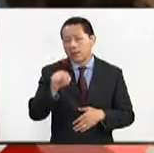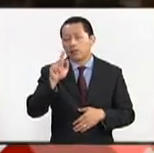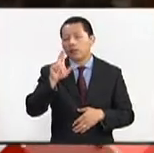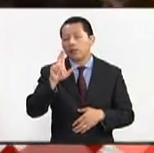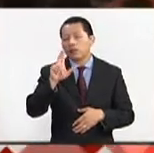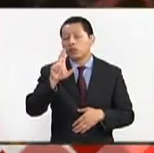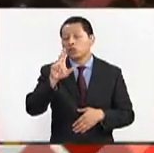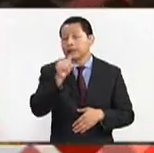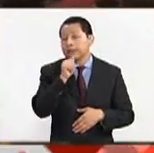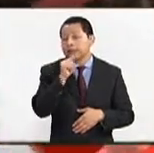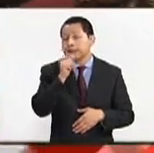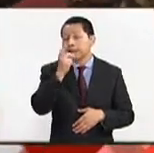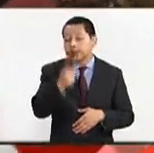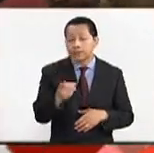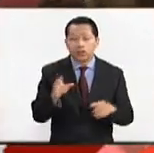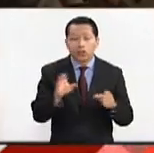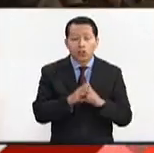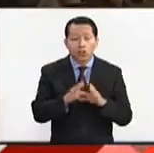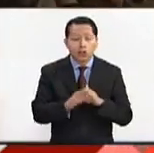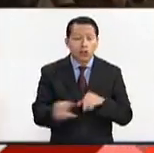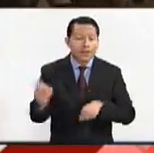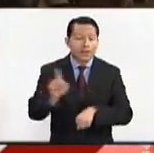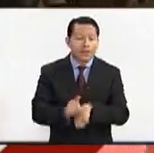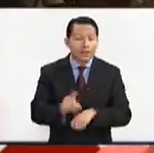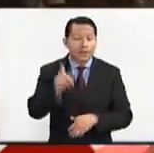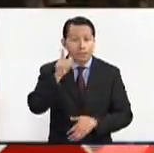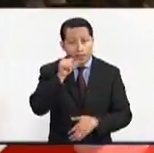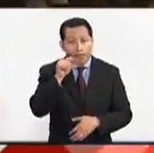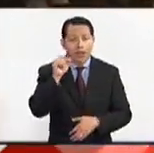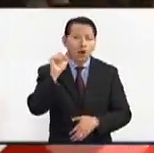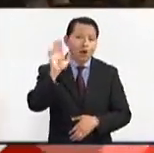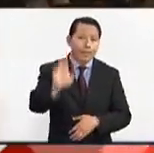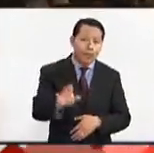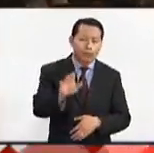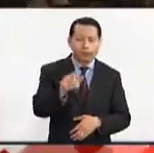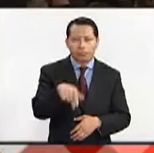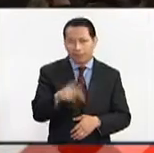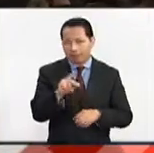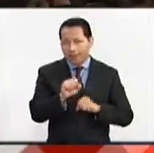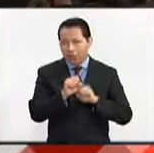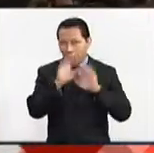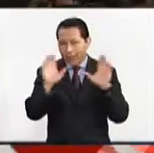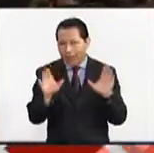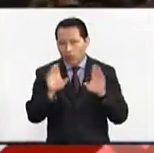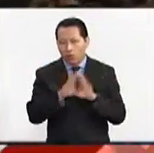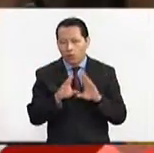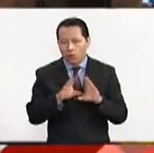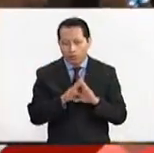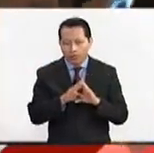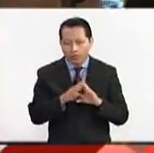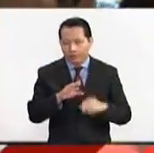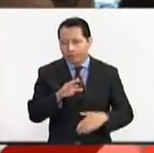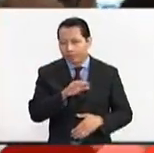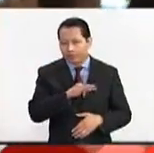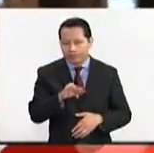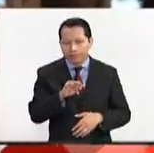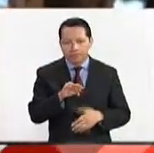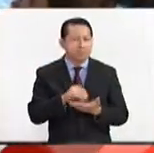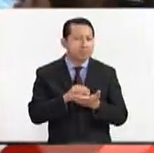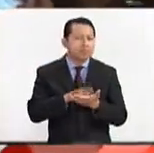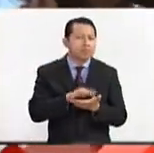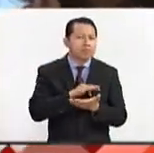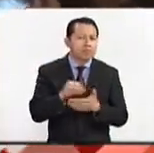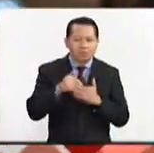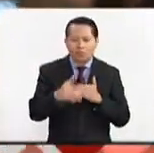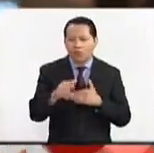precisar si esto puede ser entre el día de mañana o el miércoles, pero es claro que el mandato de esas leyes establece un